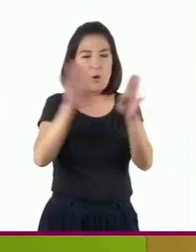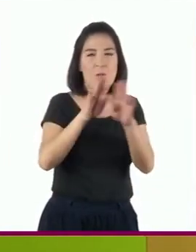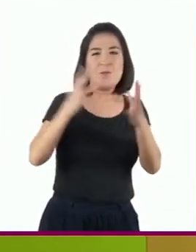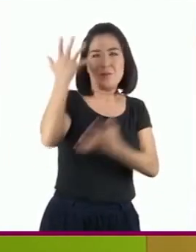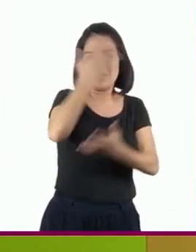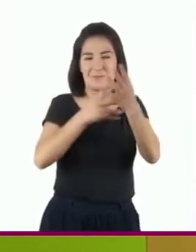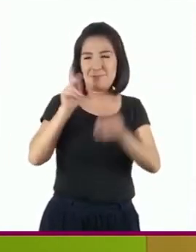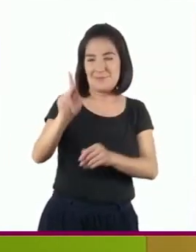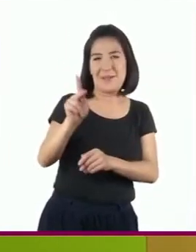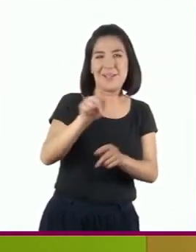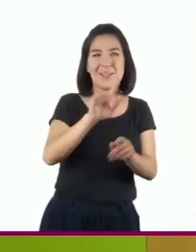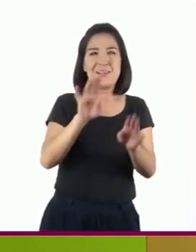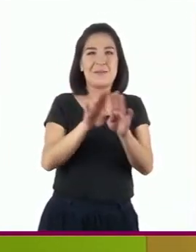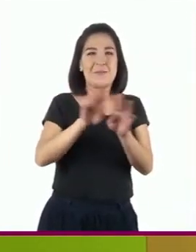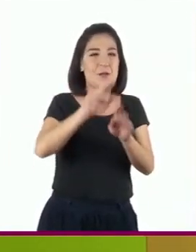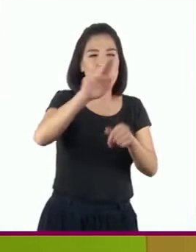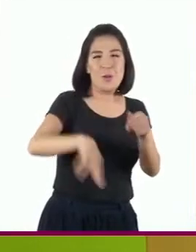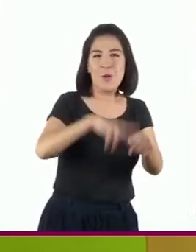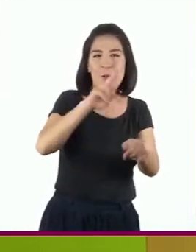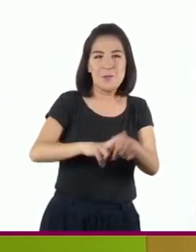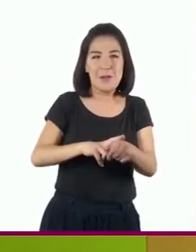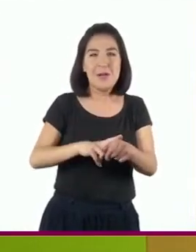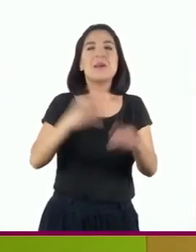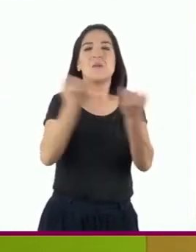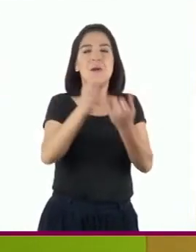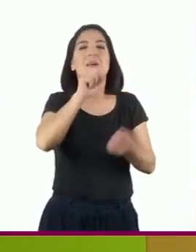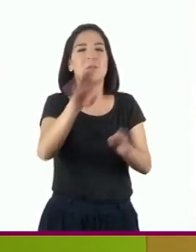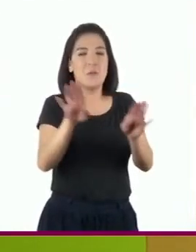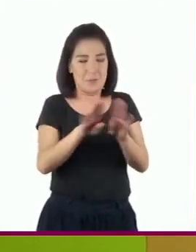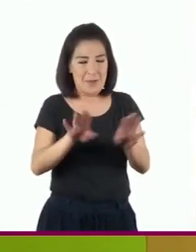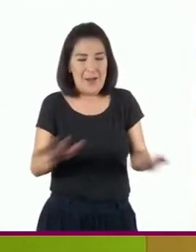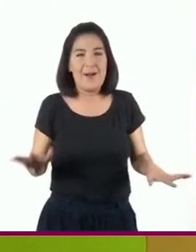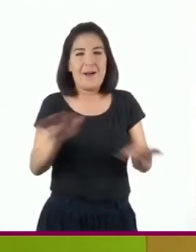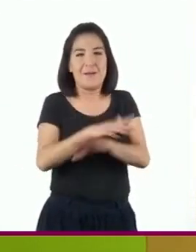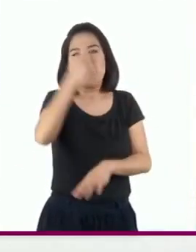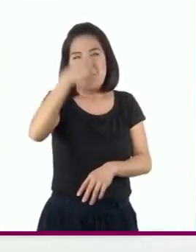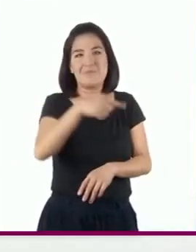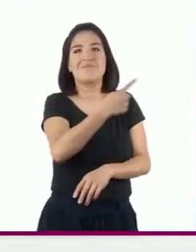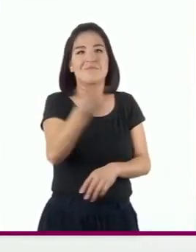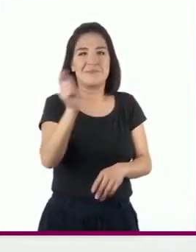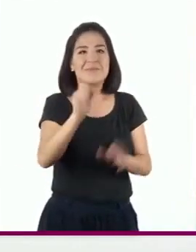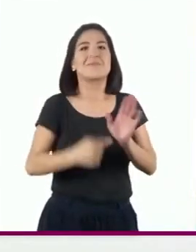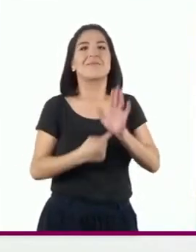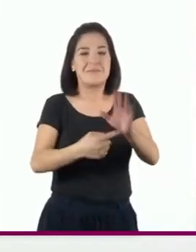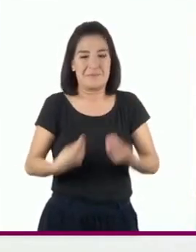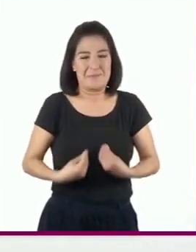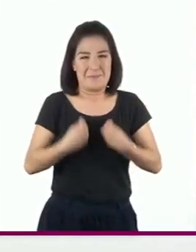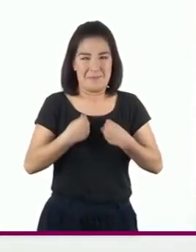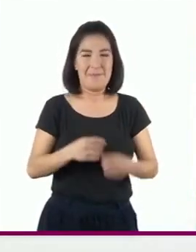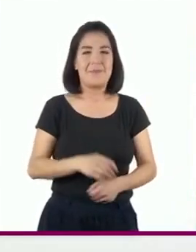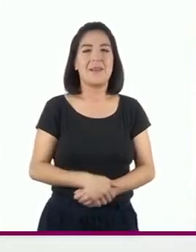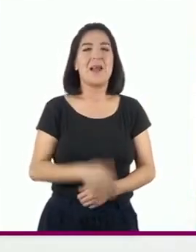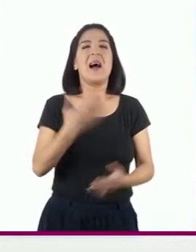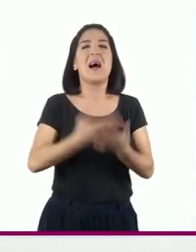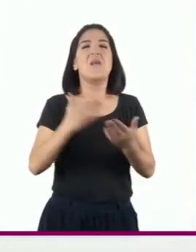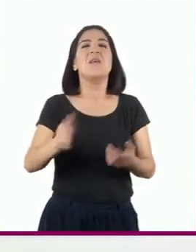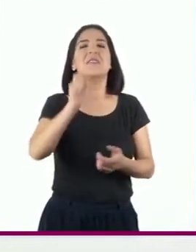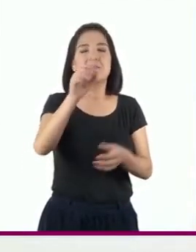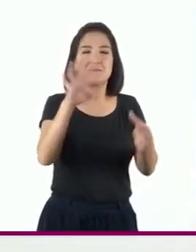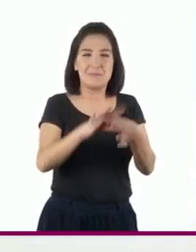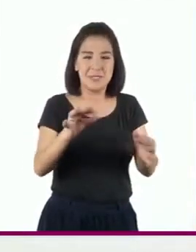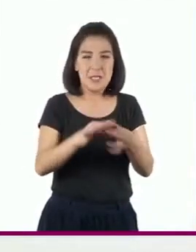las adaptaciones morfológicas, que tienen que ver con los cambios que presentan los organismos en su estructura